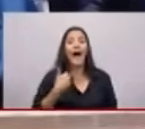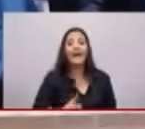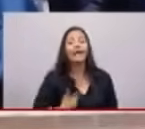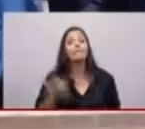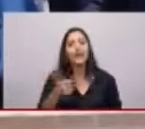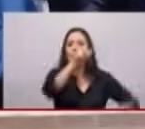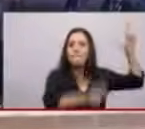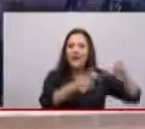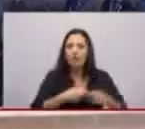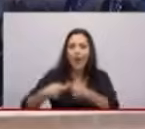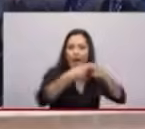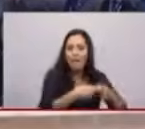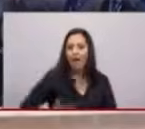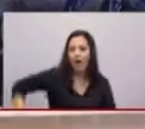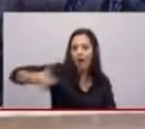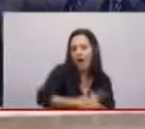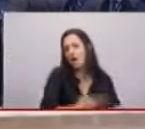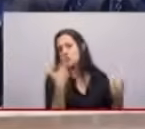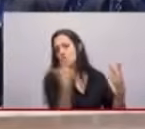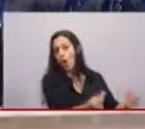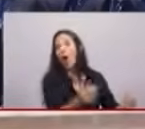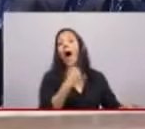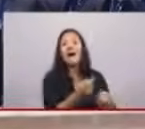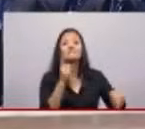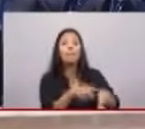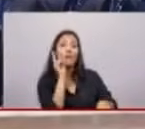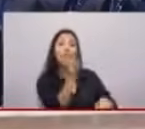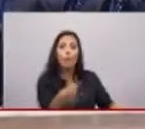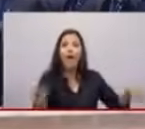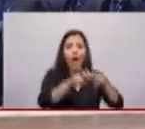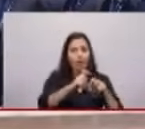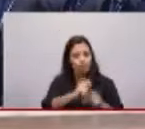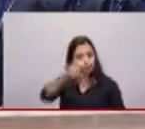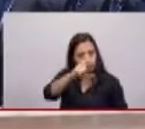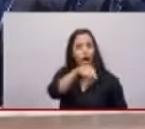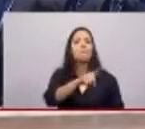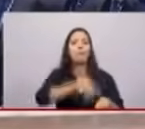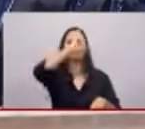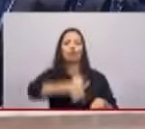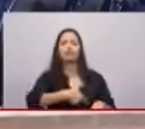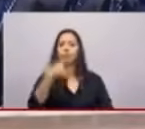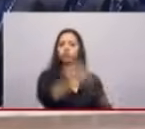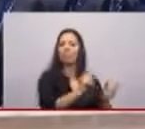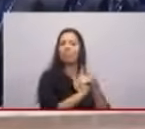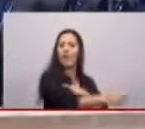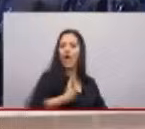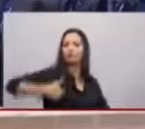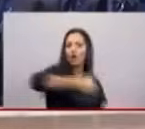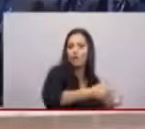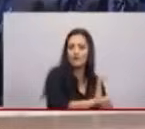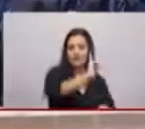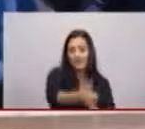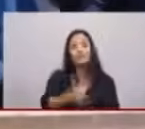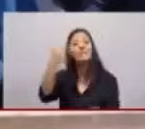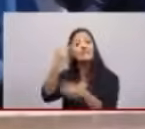aportes y no hay mejores ingresos para pagar jubilaciones. Y por el otro lado, es la economía sumergida, no registrada, que en nuestro